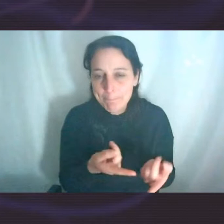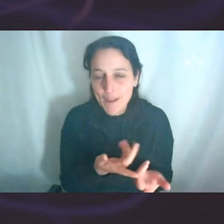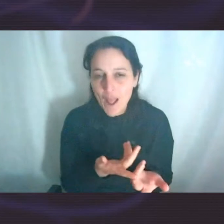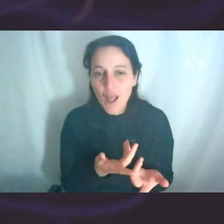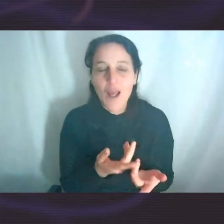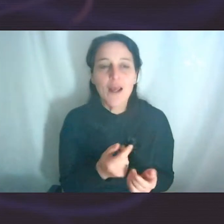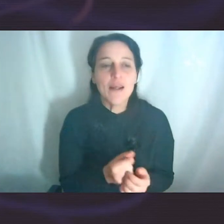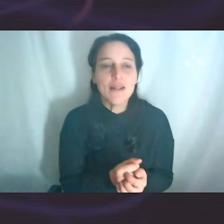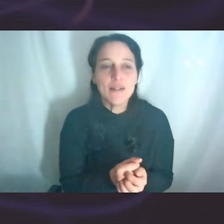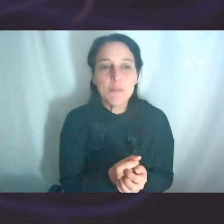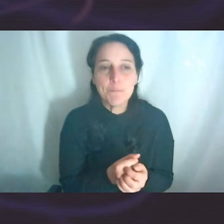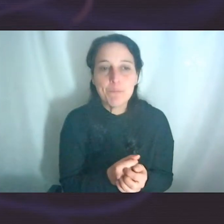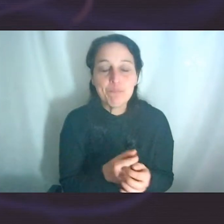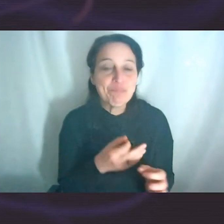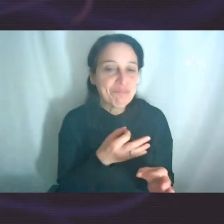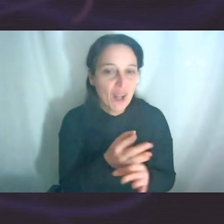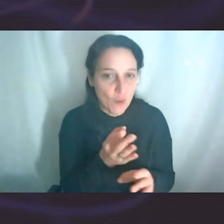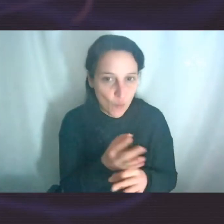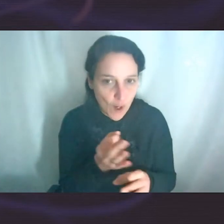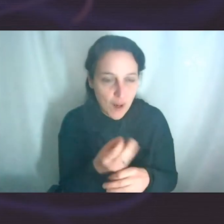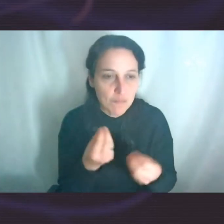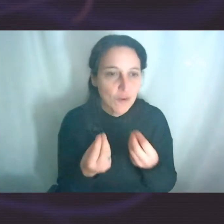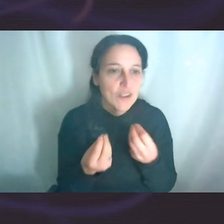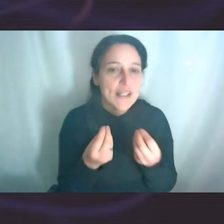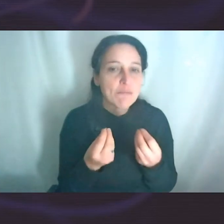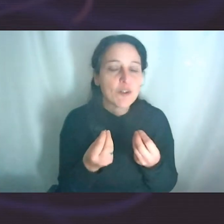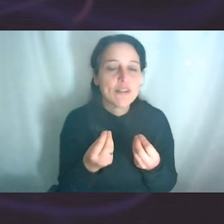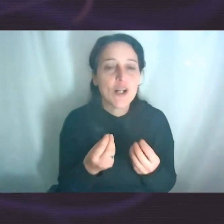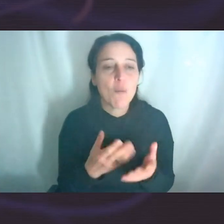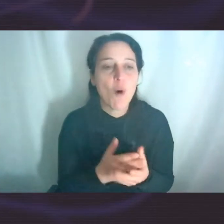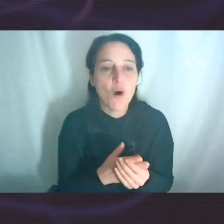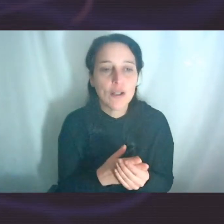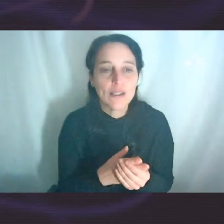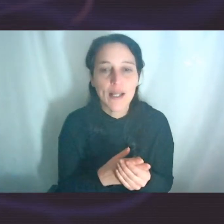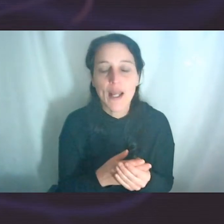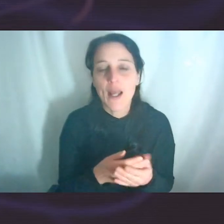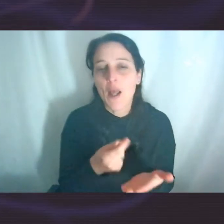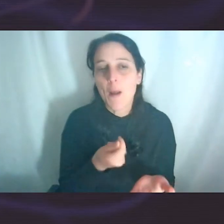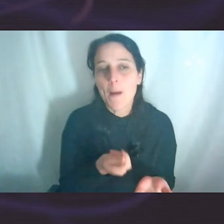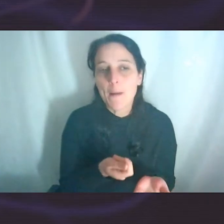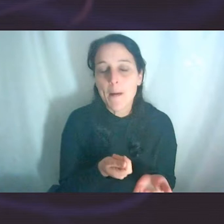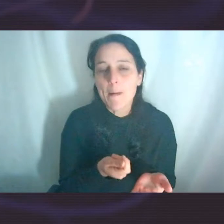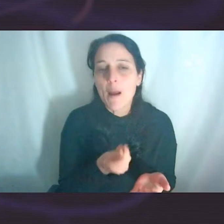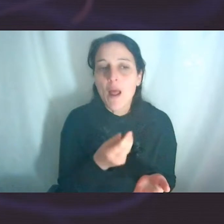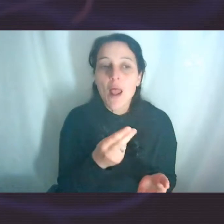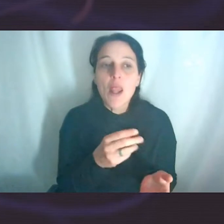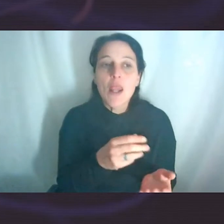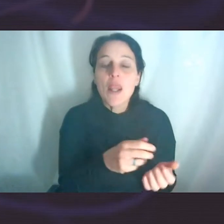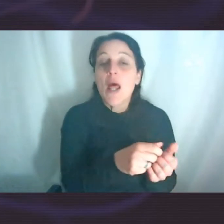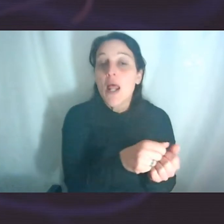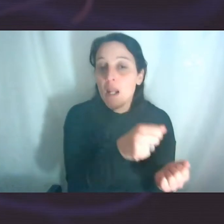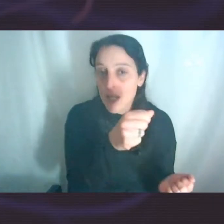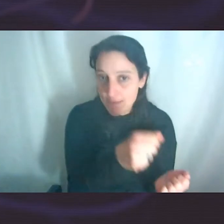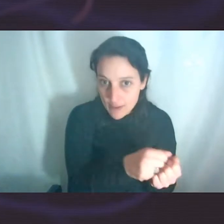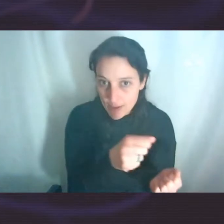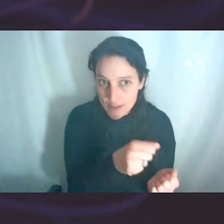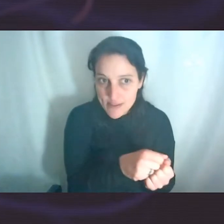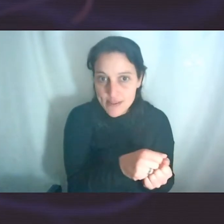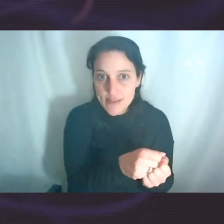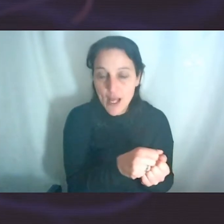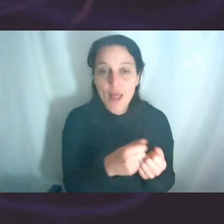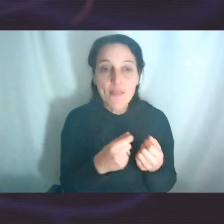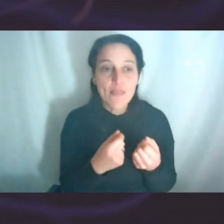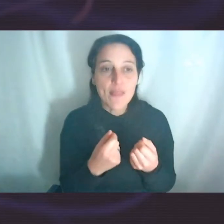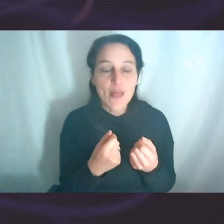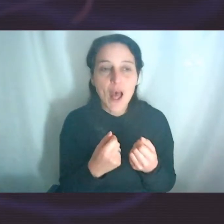el pago diferido, que permite que las alumnas ingresen a ADA, se egresen y solo cuando consiguen